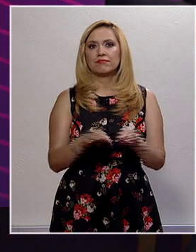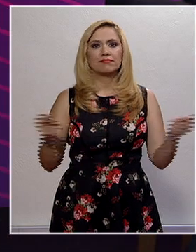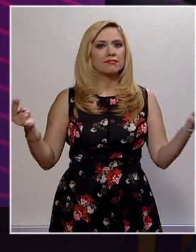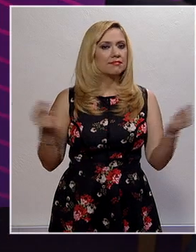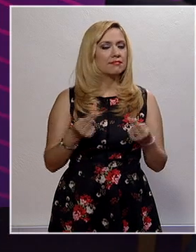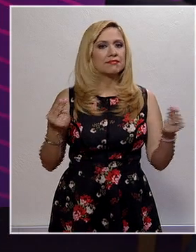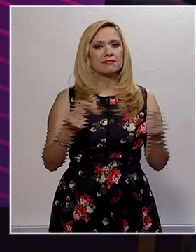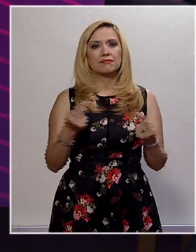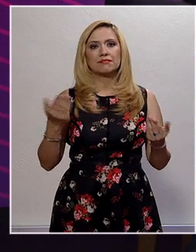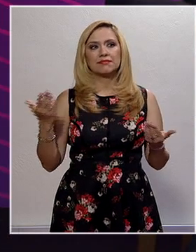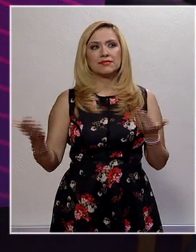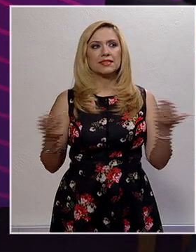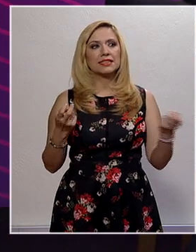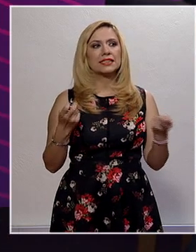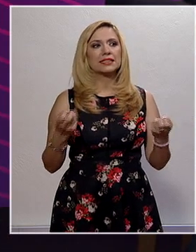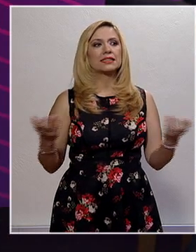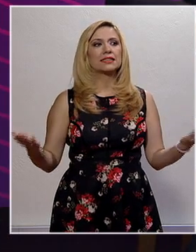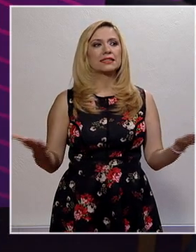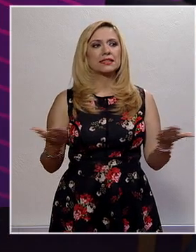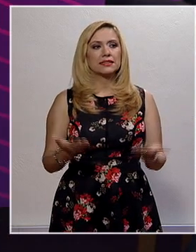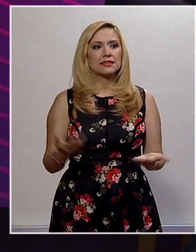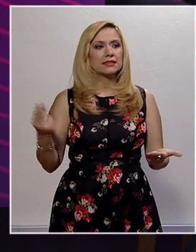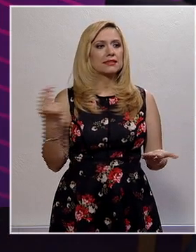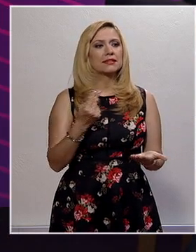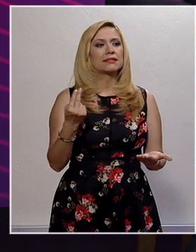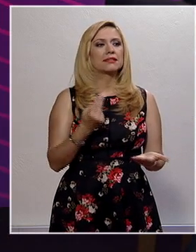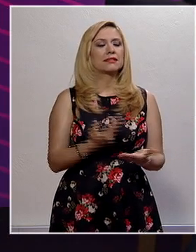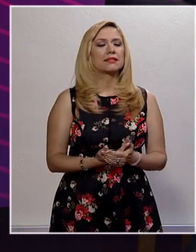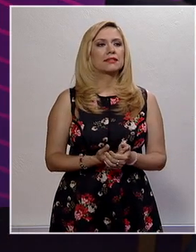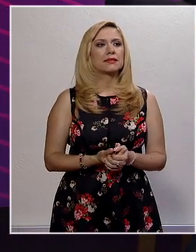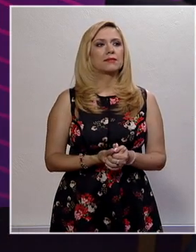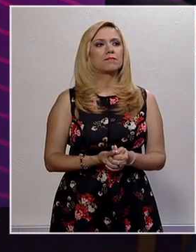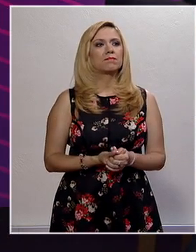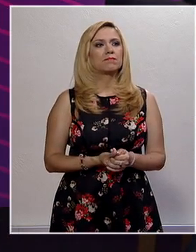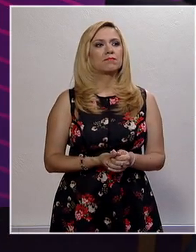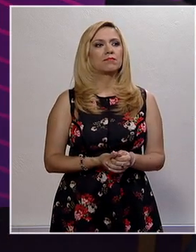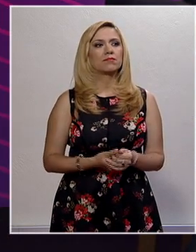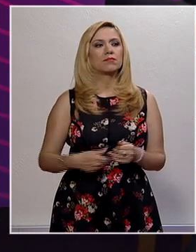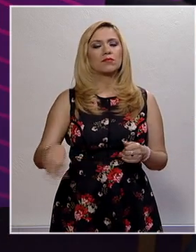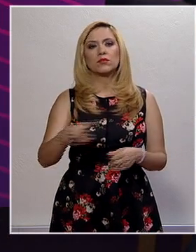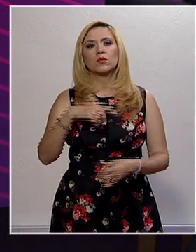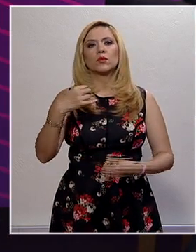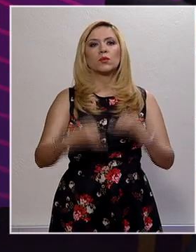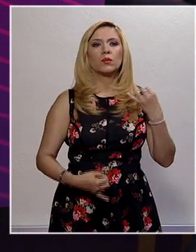esos mecanismos, esas herramientas, necesitamos que los